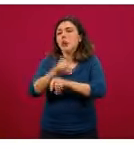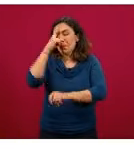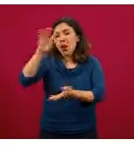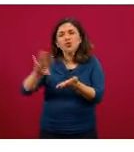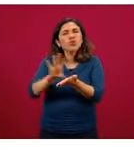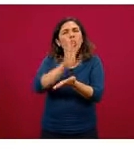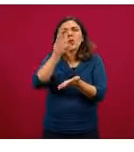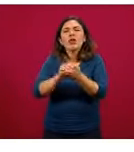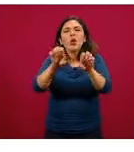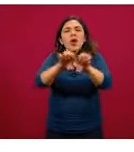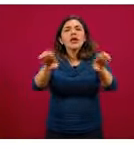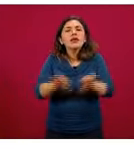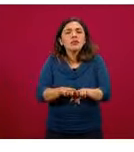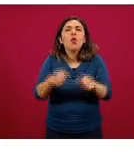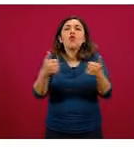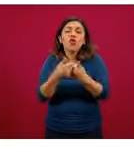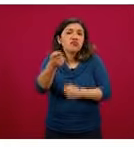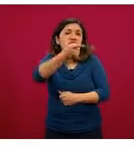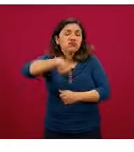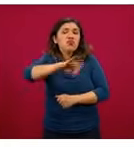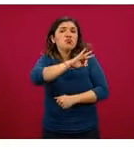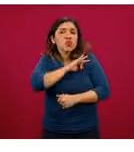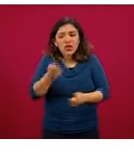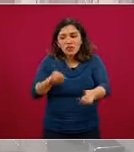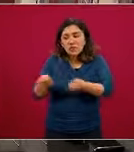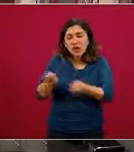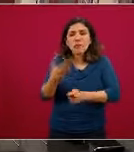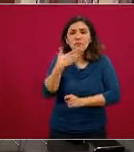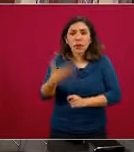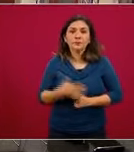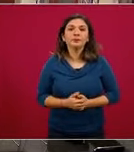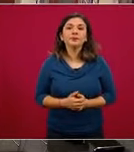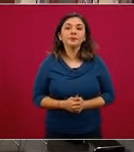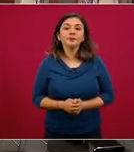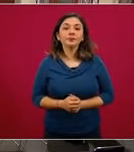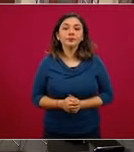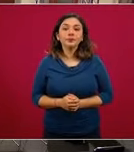un equipo debidamente capacitado y operacional. Siguiente.